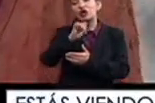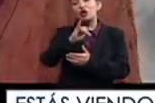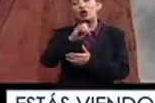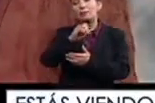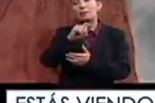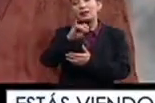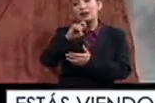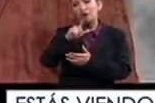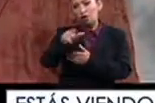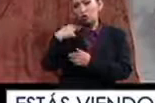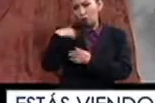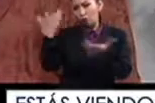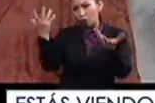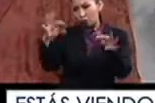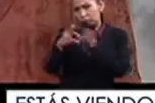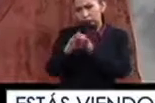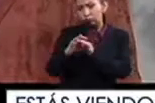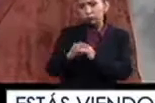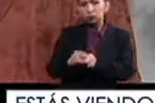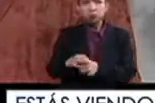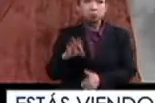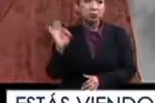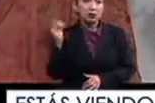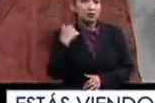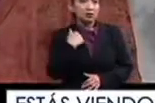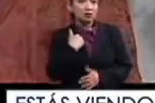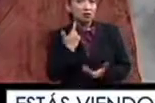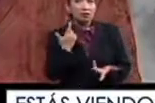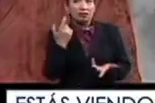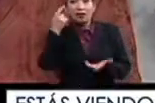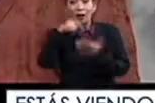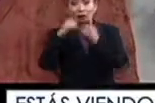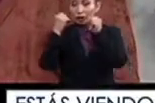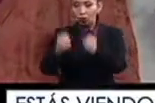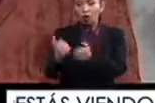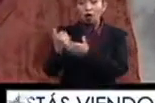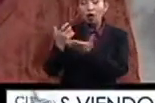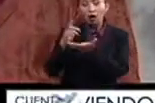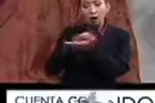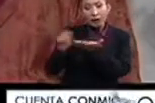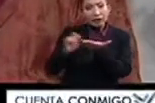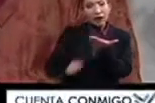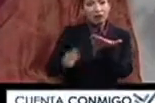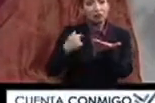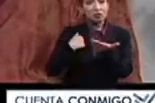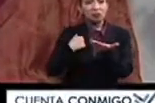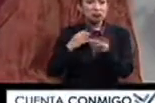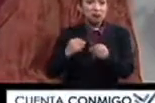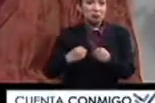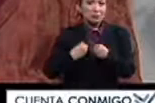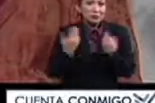Bueno, si no creyera en la literatura, creo que no estaría yo viva.